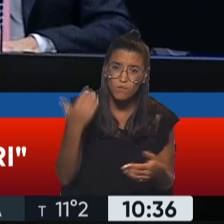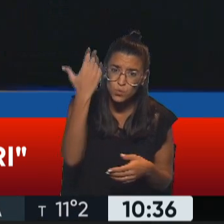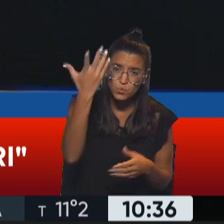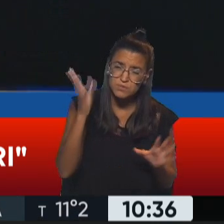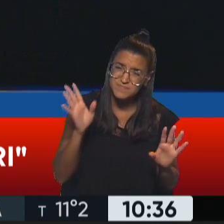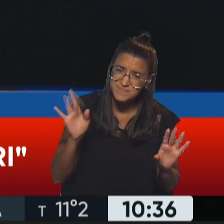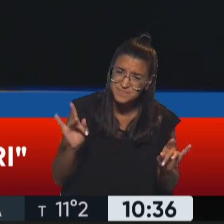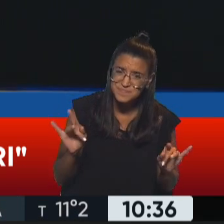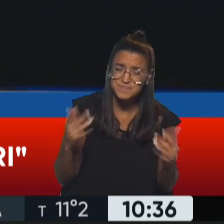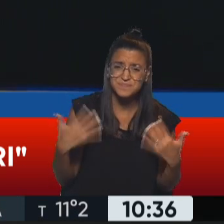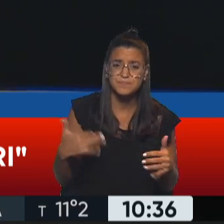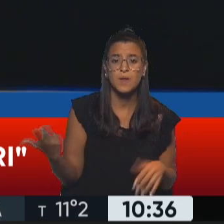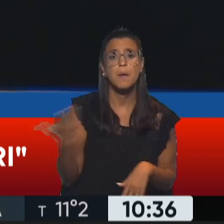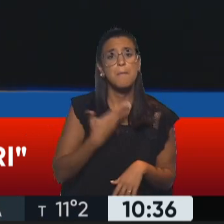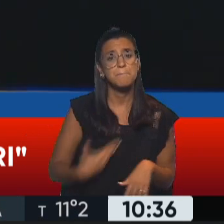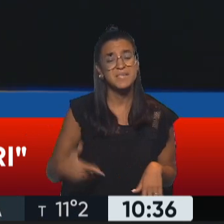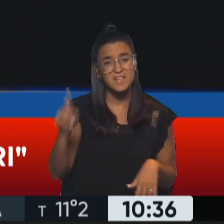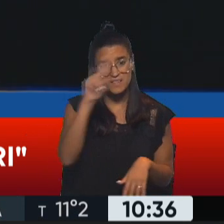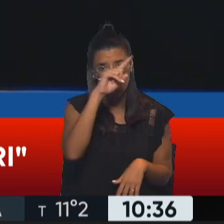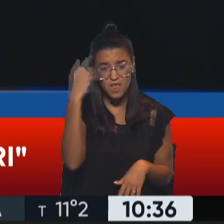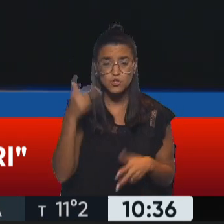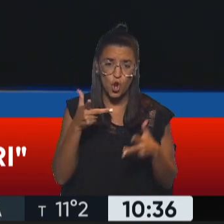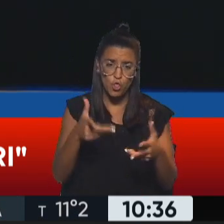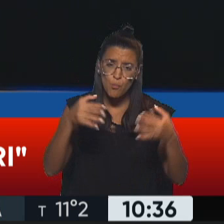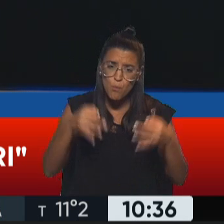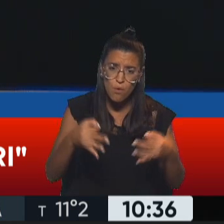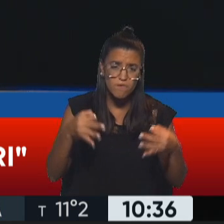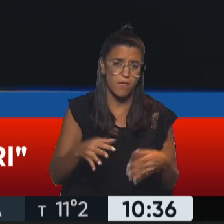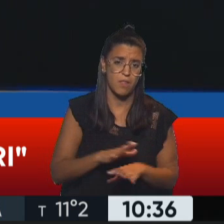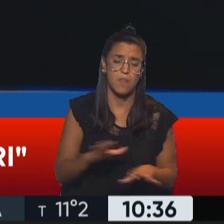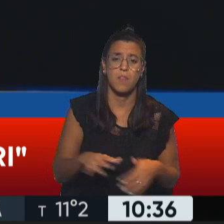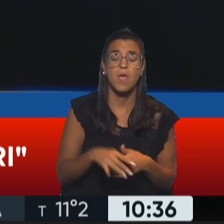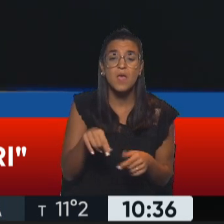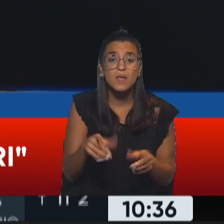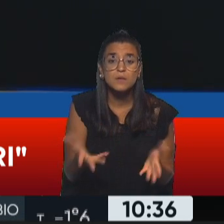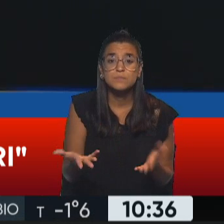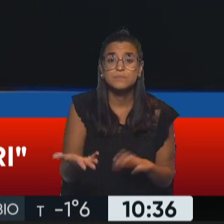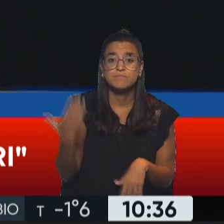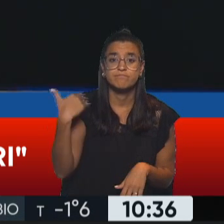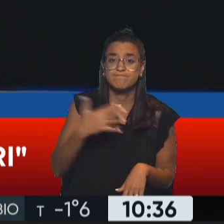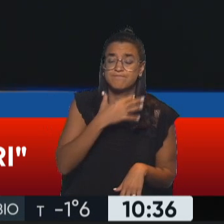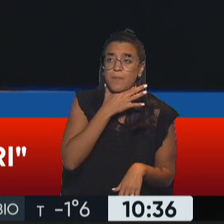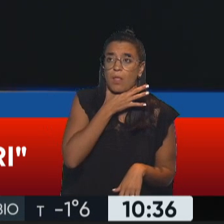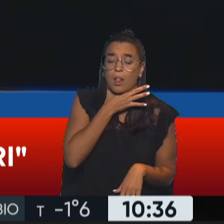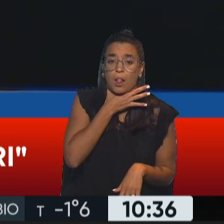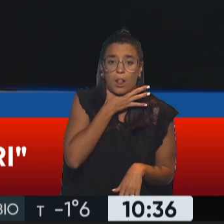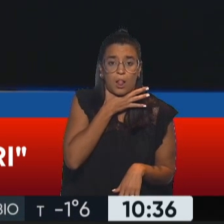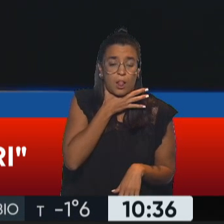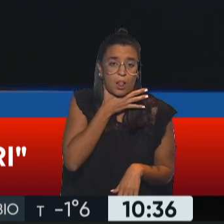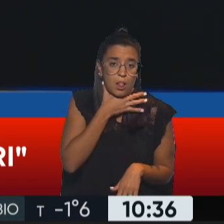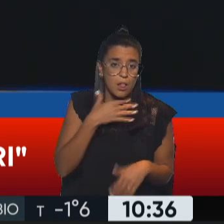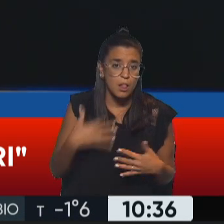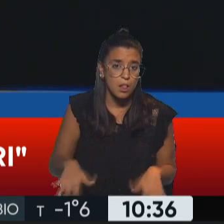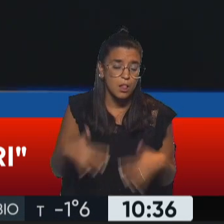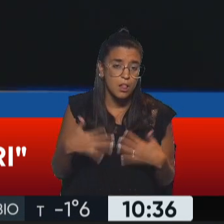comprometido. El presidente de la Nación lo mencionó muy bien, esto era una espada de Damocles, una soga al cuello